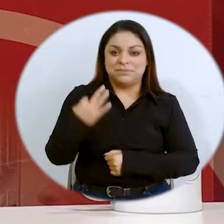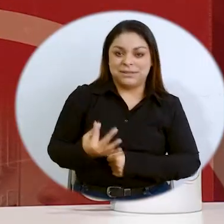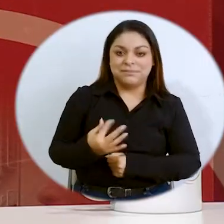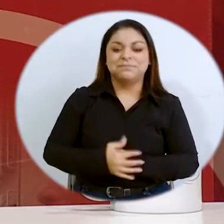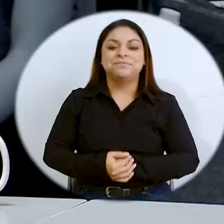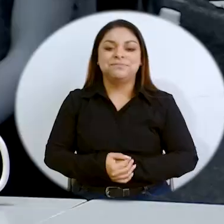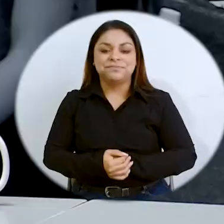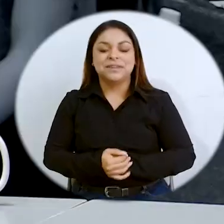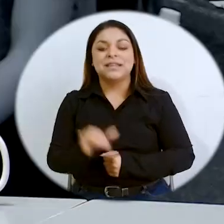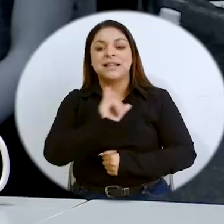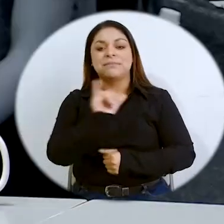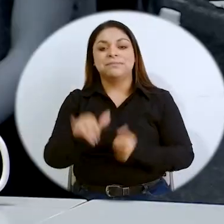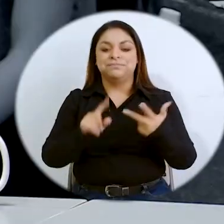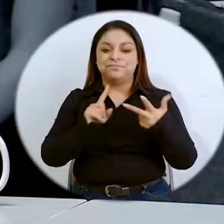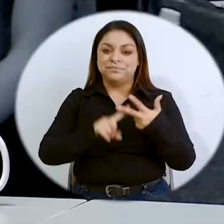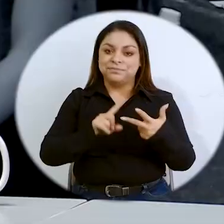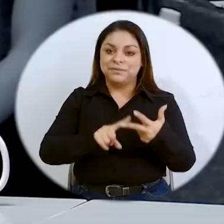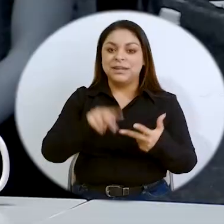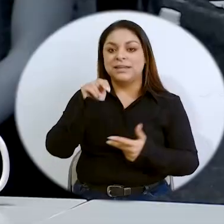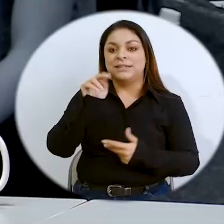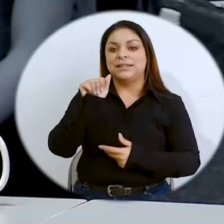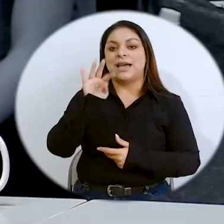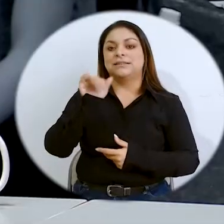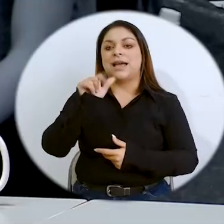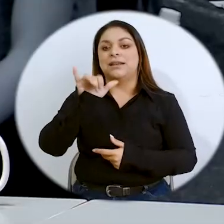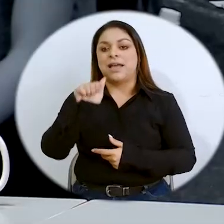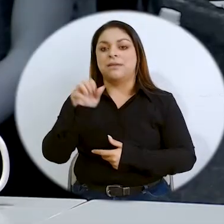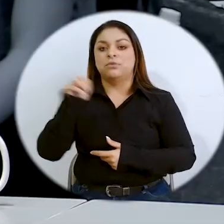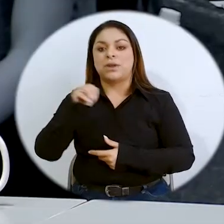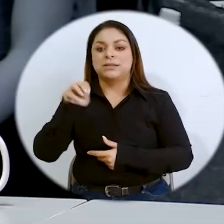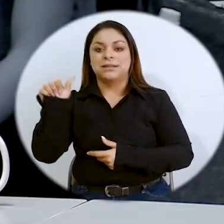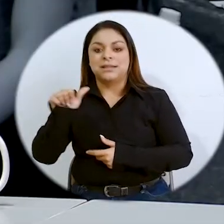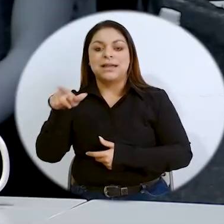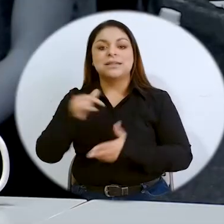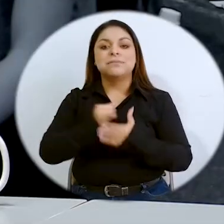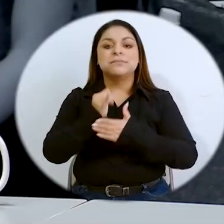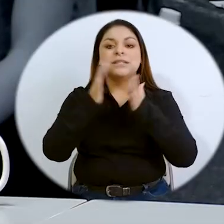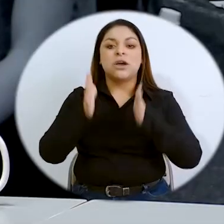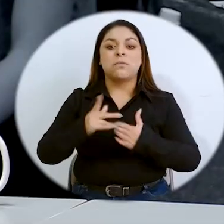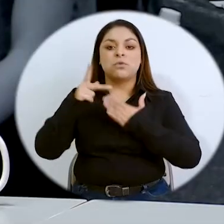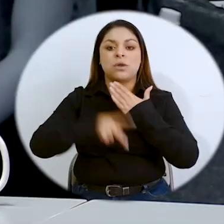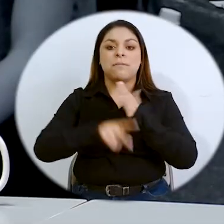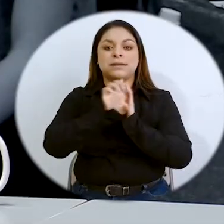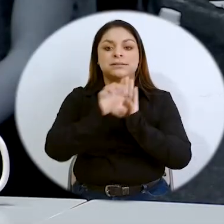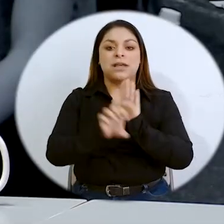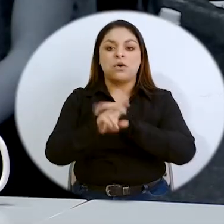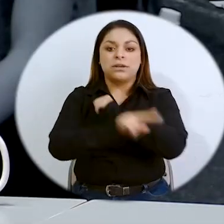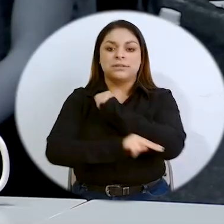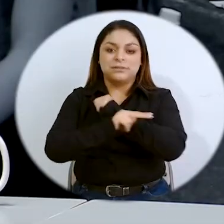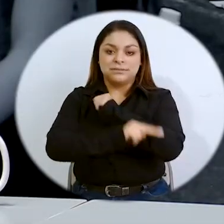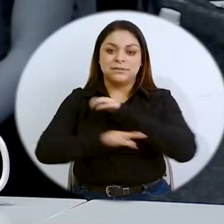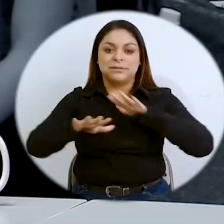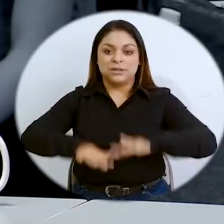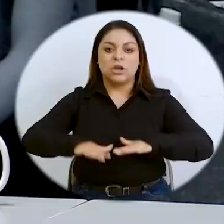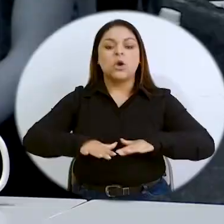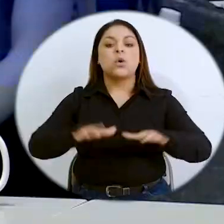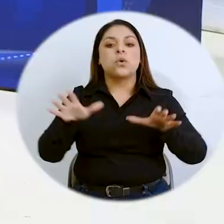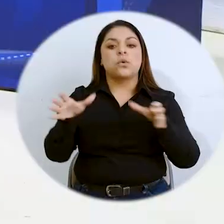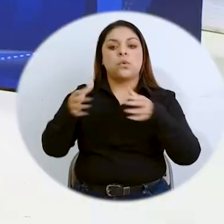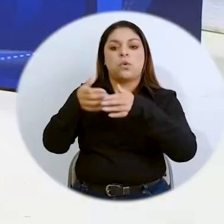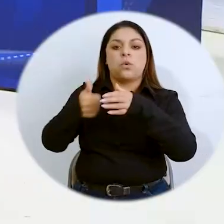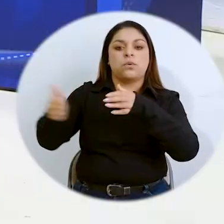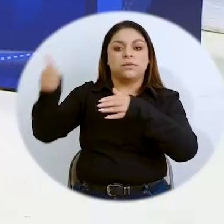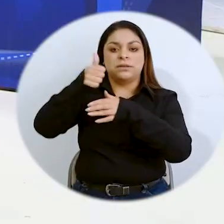invitación. Y también está con nosotros Natalia Morales Aguilar, quien es investigadora del Programa de Estado de la Nación del Consejo Nacional de